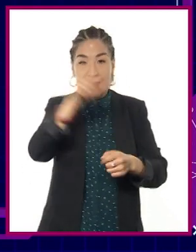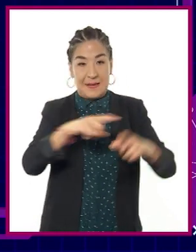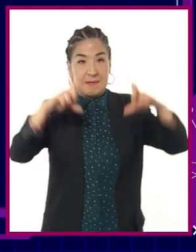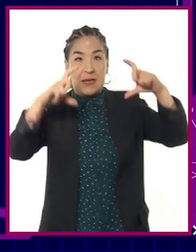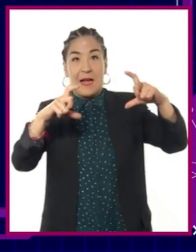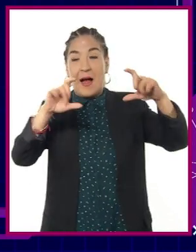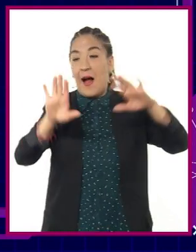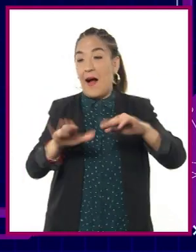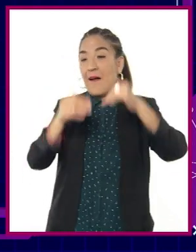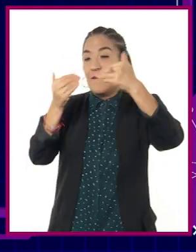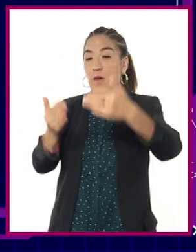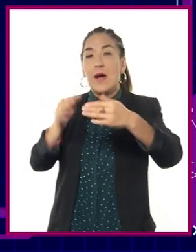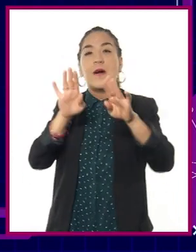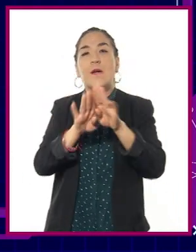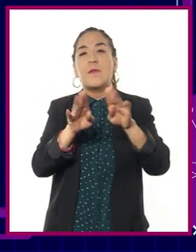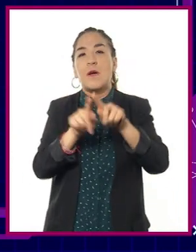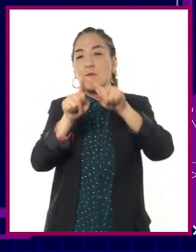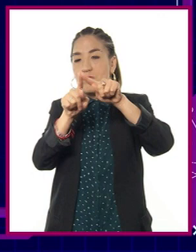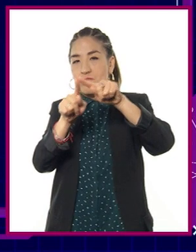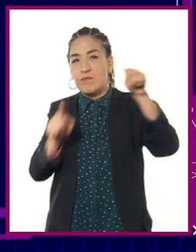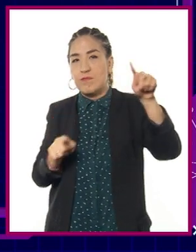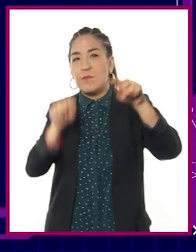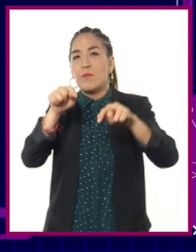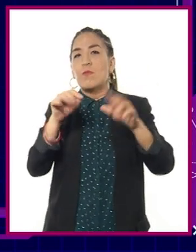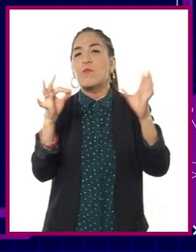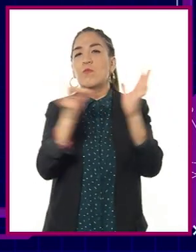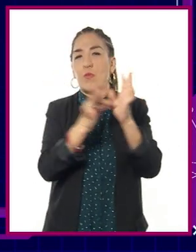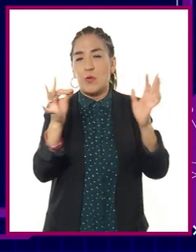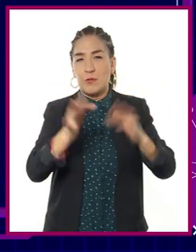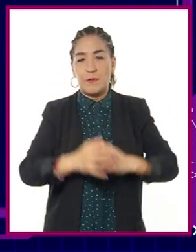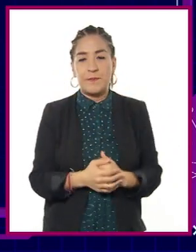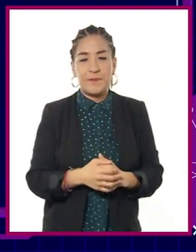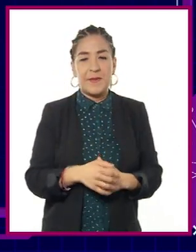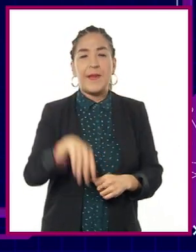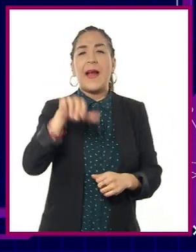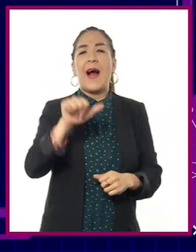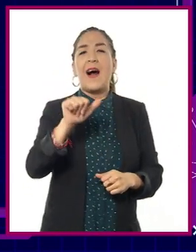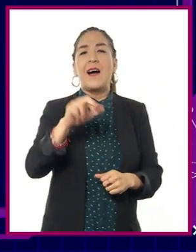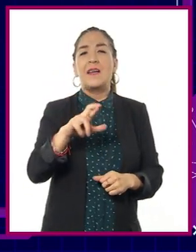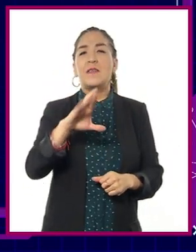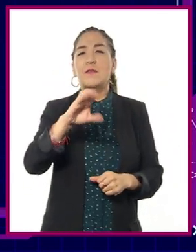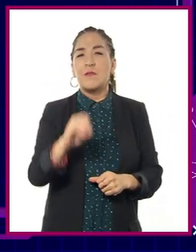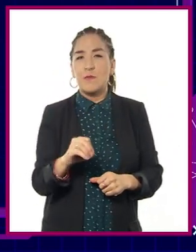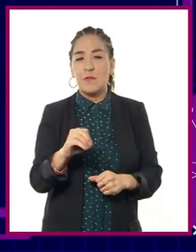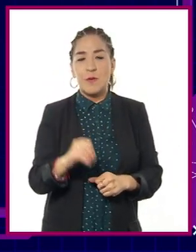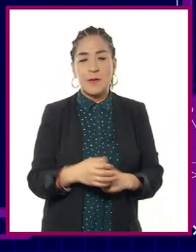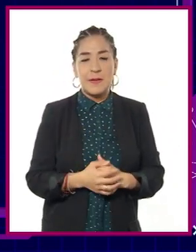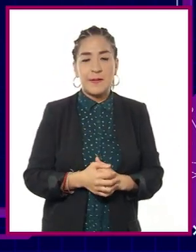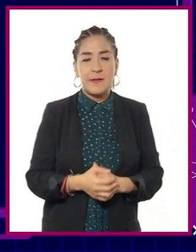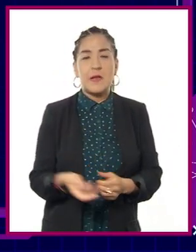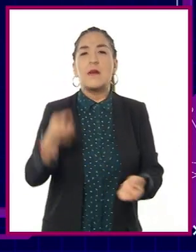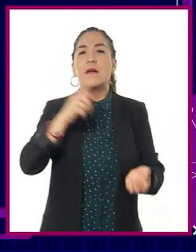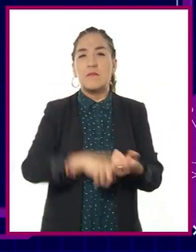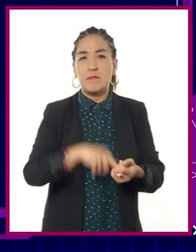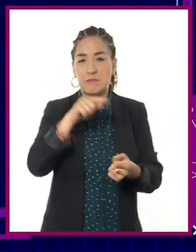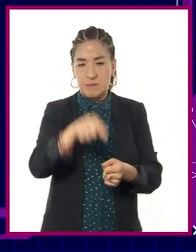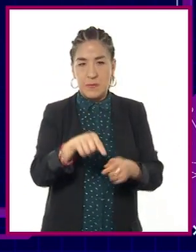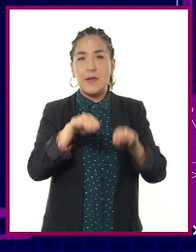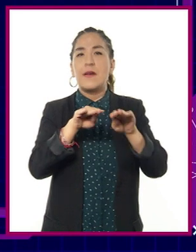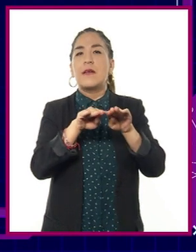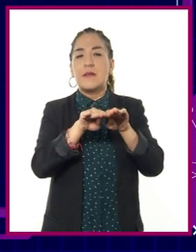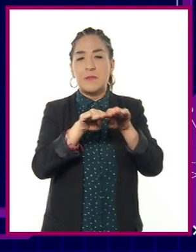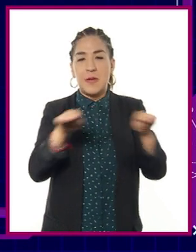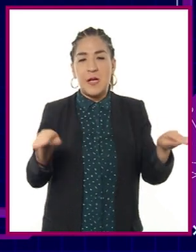solo punto a la circunferencia. El arco es un tramo de la